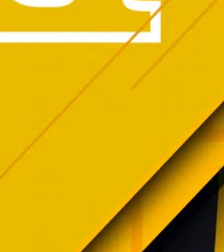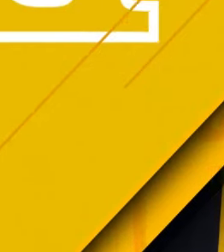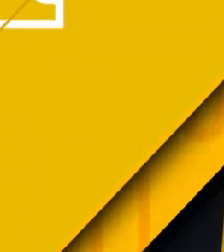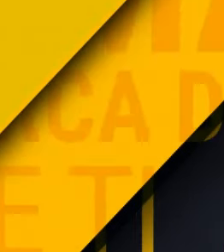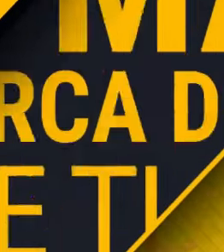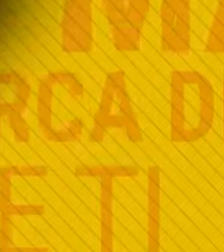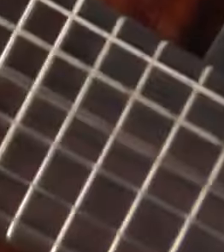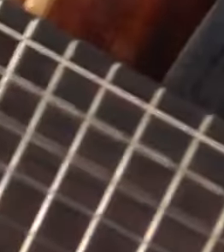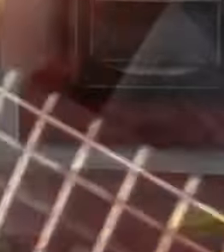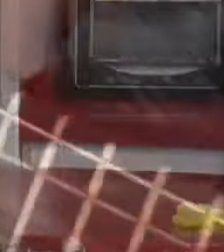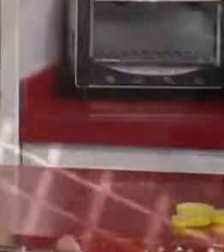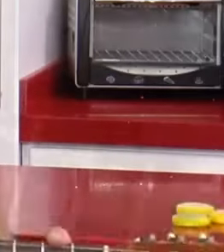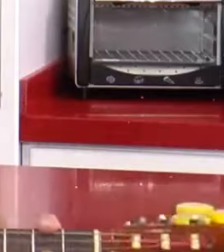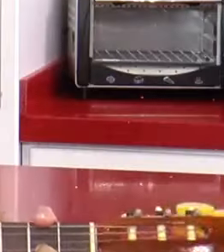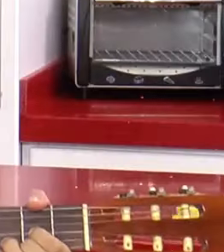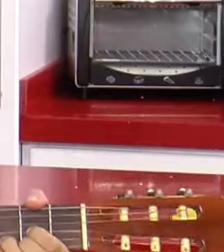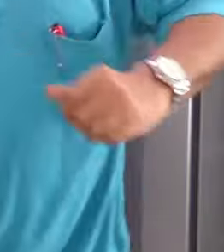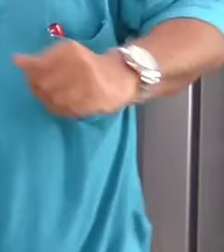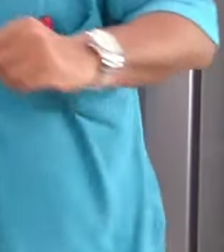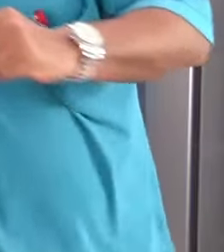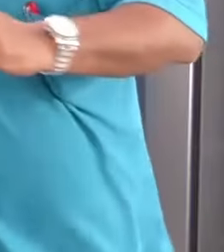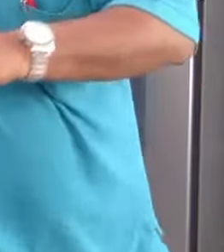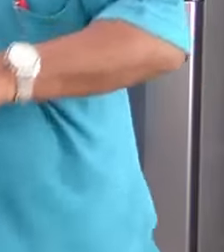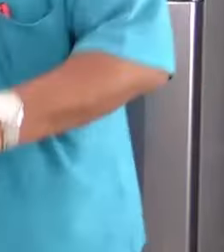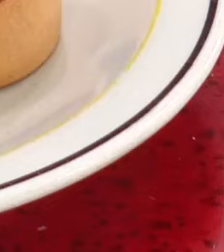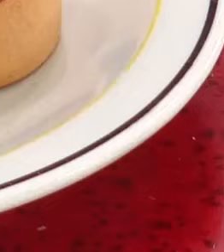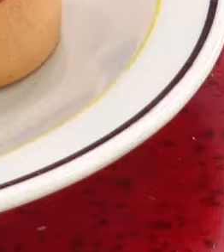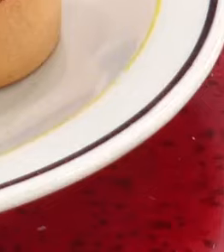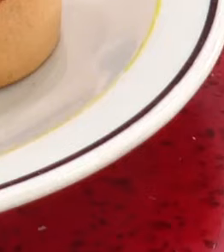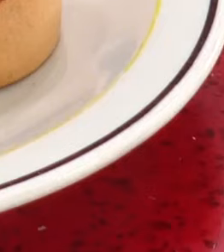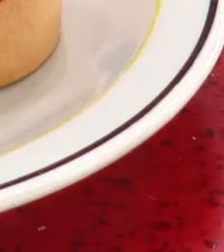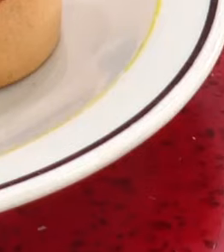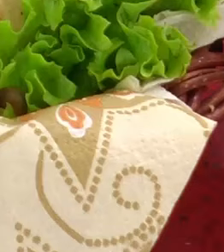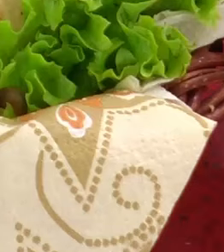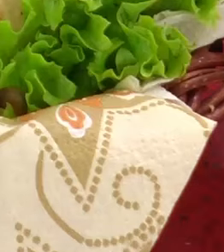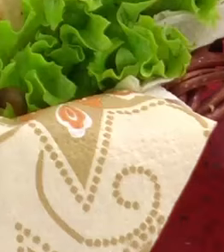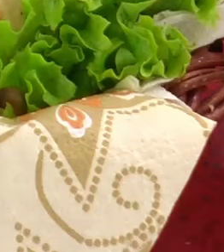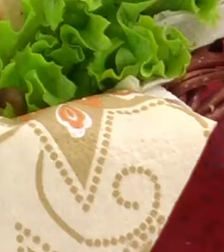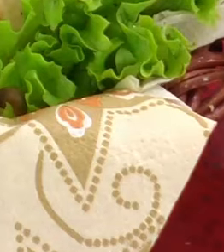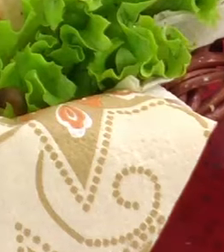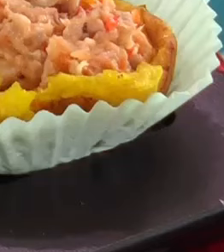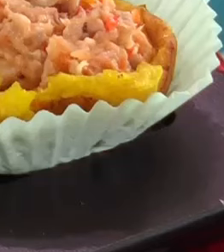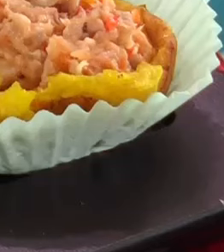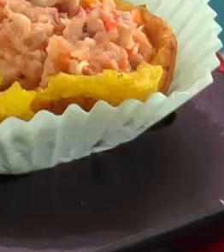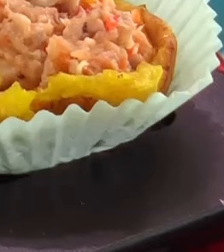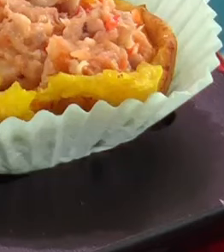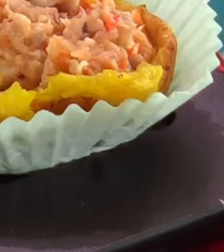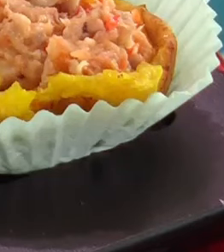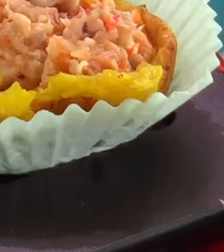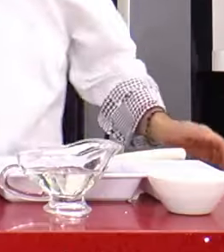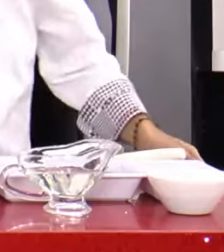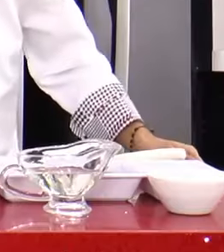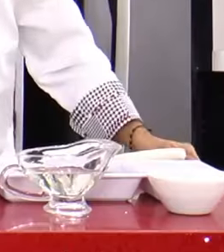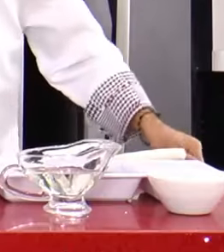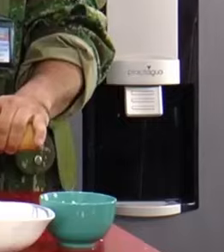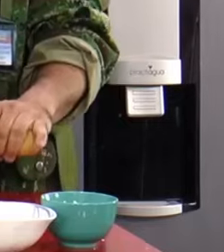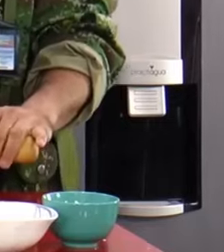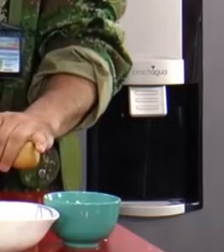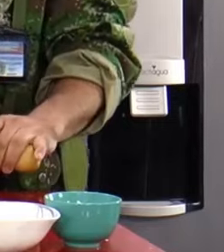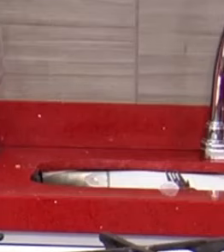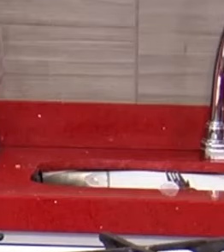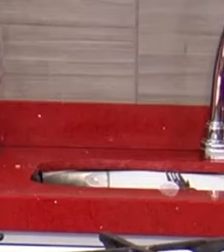Televisión, una nueva forma de entretenimiento desde su casa. Aprende las más deliciosas y prácticas recetas en compañía de invitados